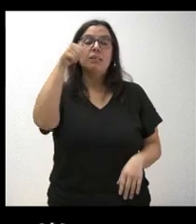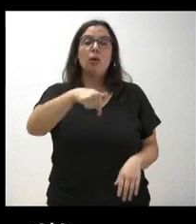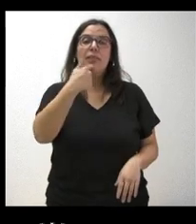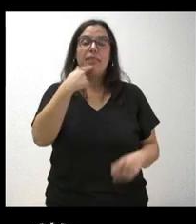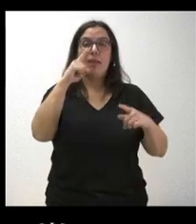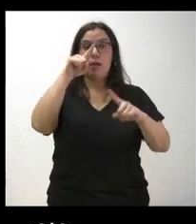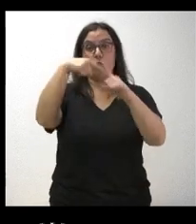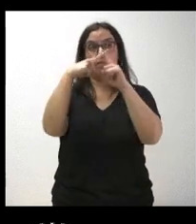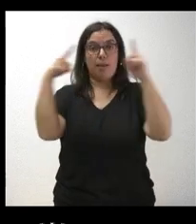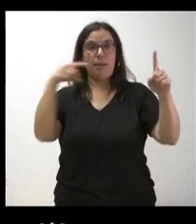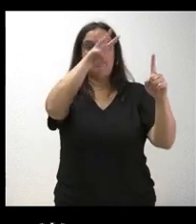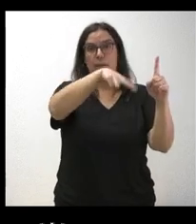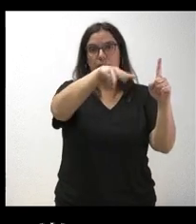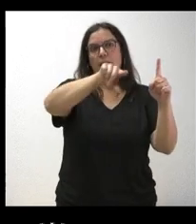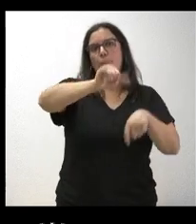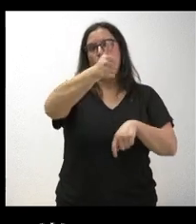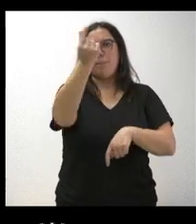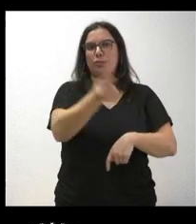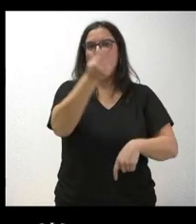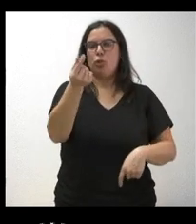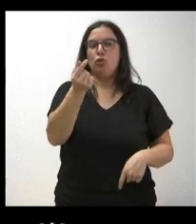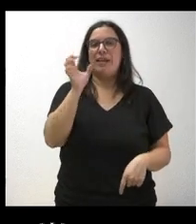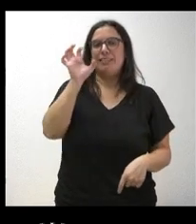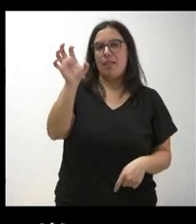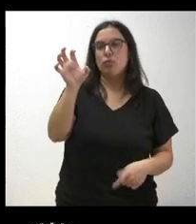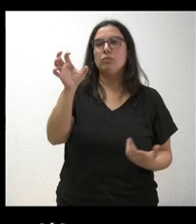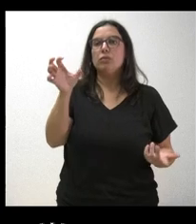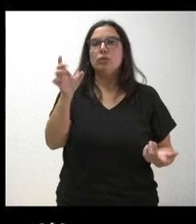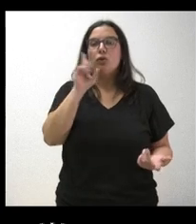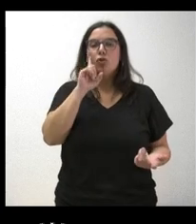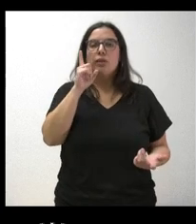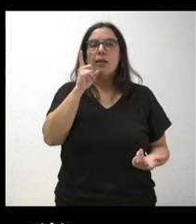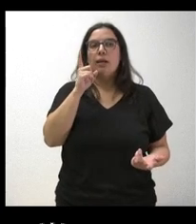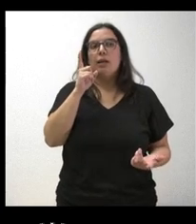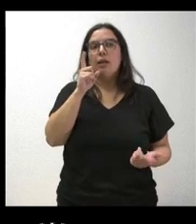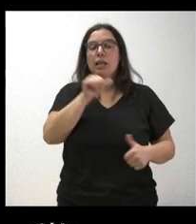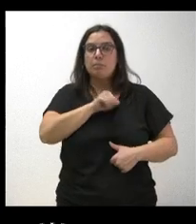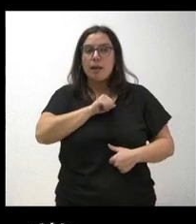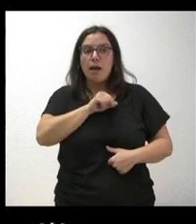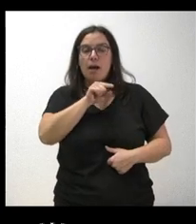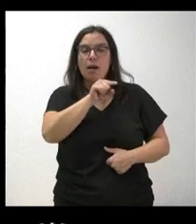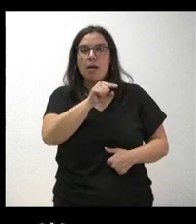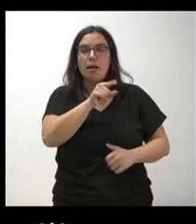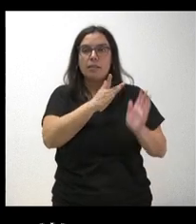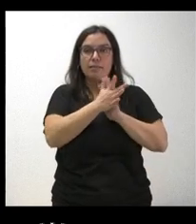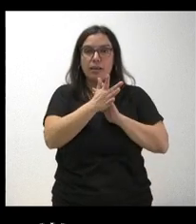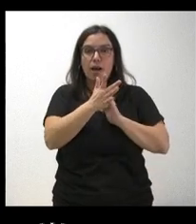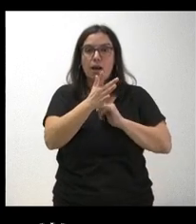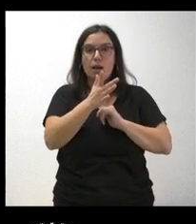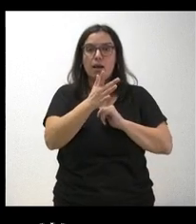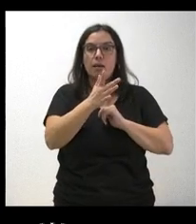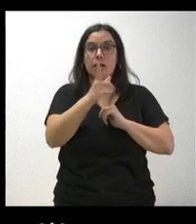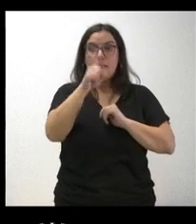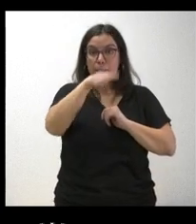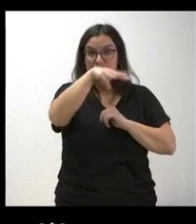año para aprobación de los presupuestos del Estado no sé si esa vinculación de esperar esas cifras tenemos que esperar también que los de la junta estén en ese